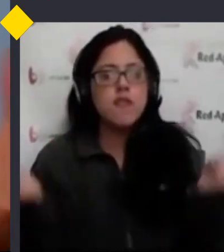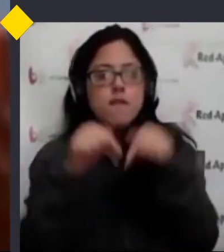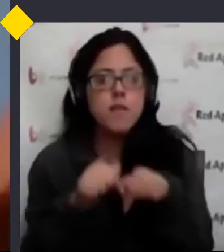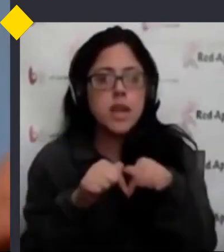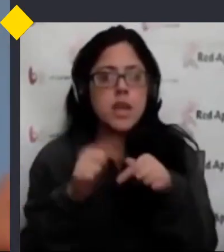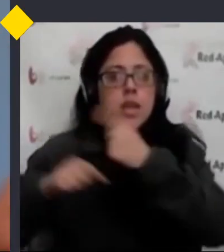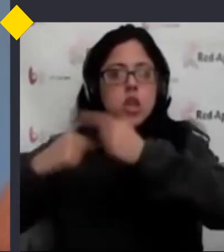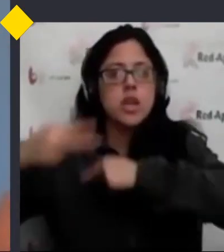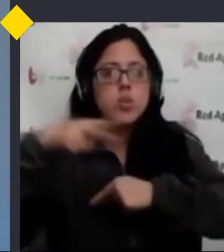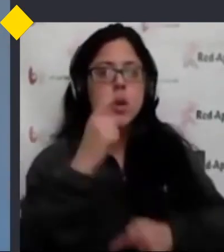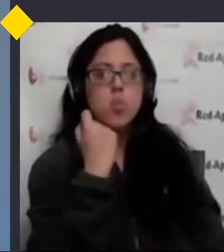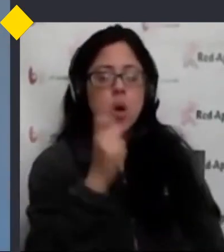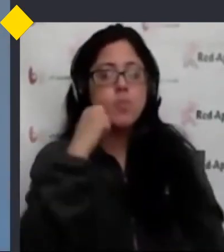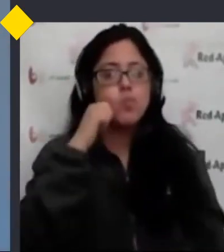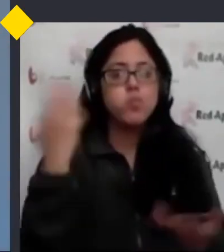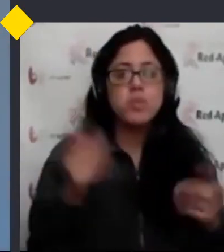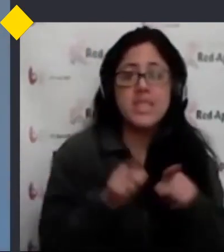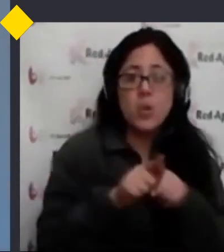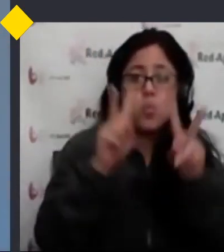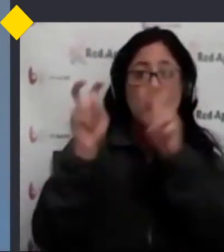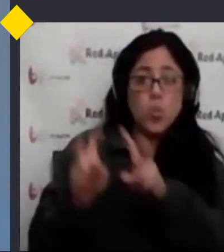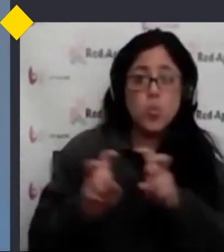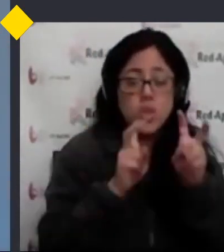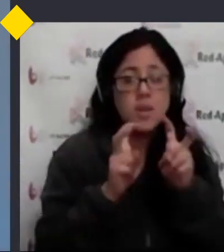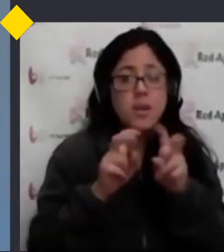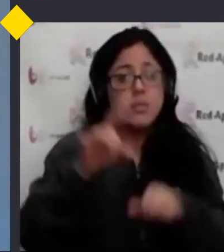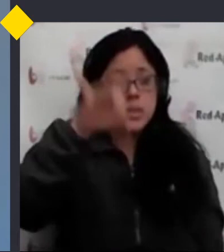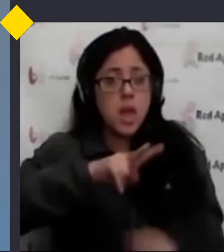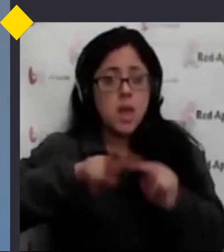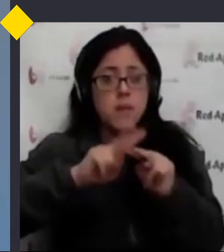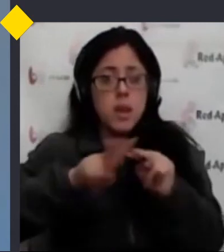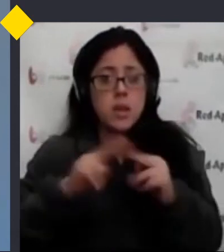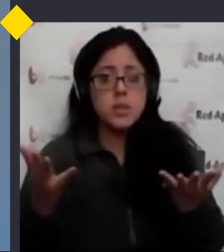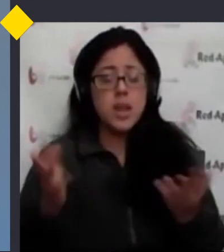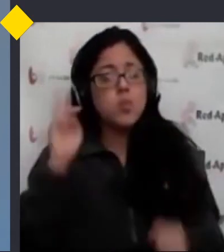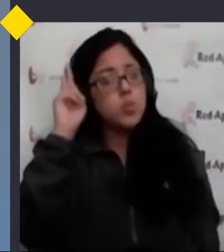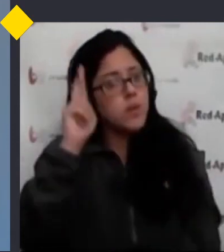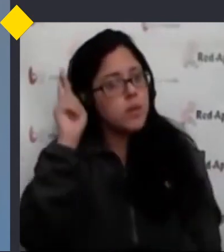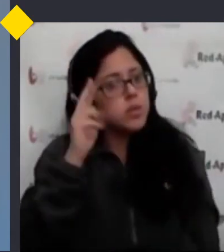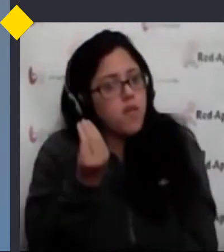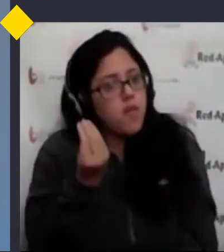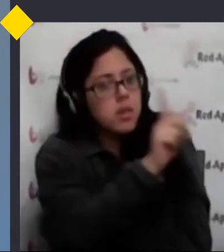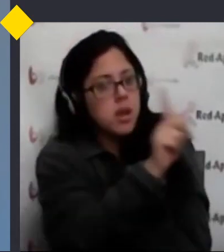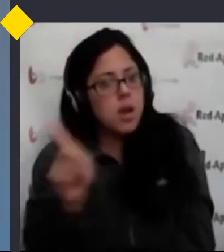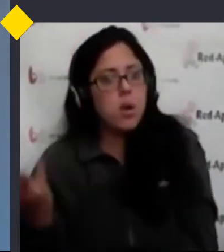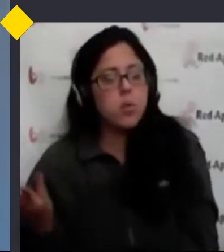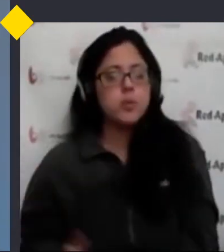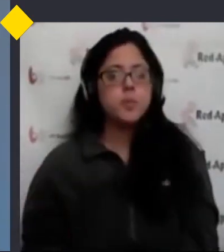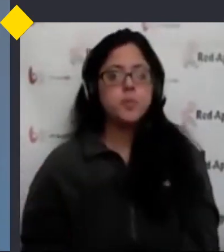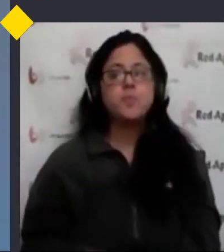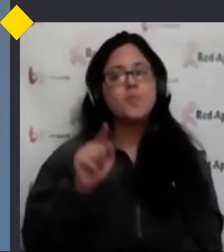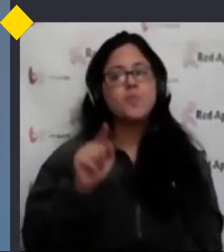Y eso va a ser un test ácido también, que creo que es necesario hacerlo para hacer una reflexión personal. Sí, hay que partir por casa,